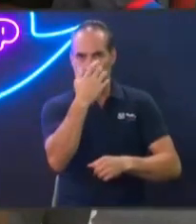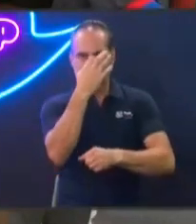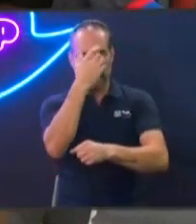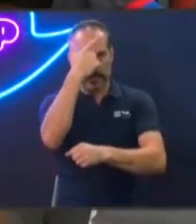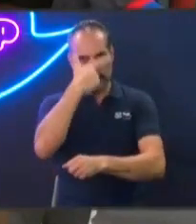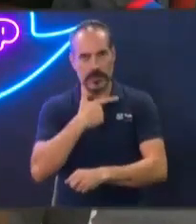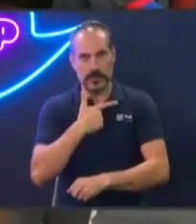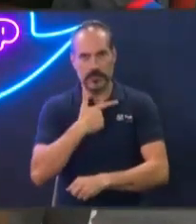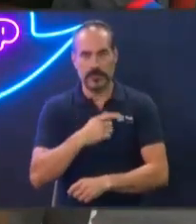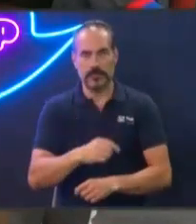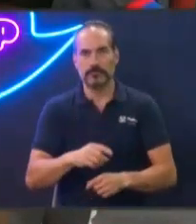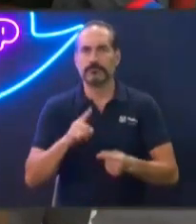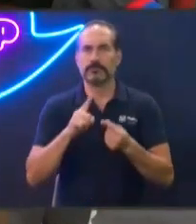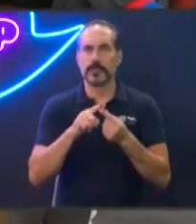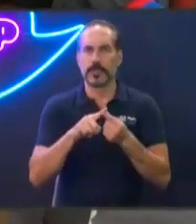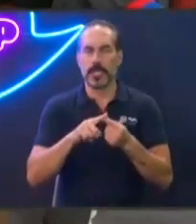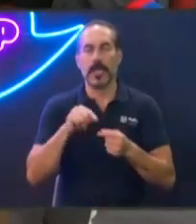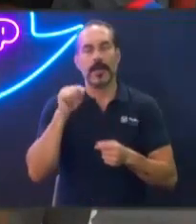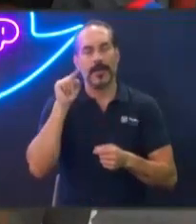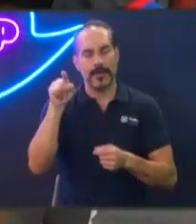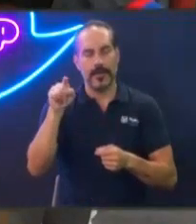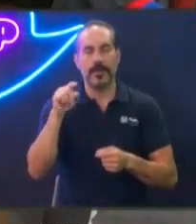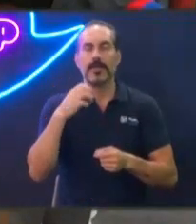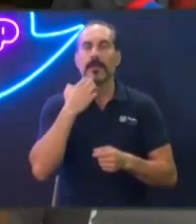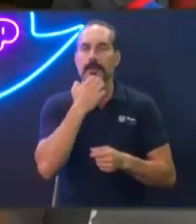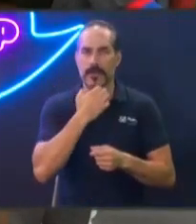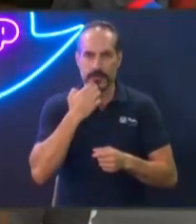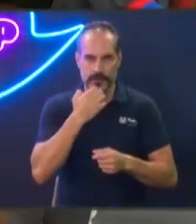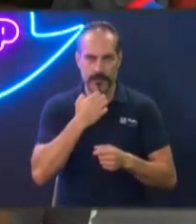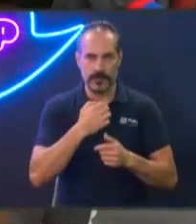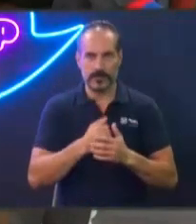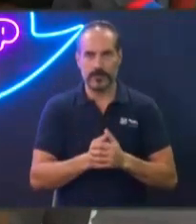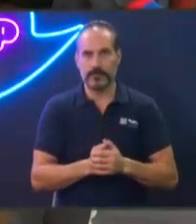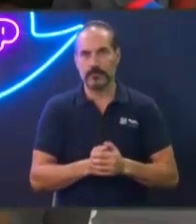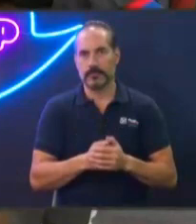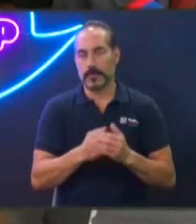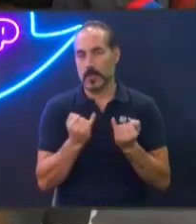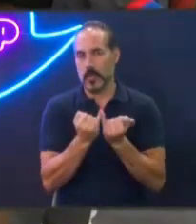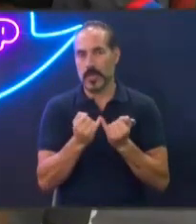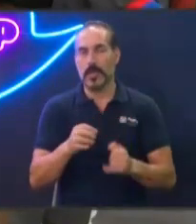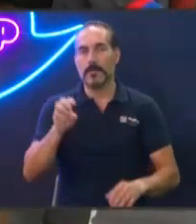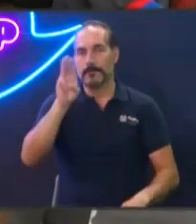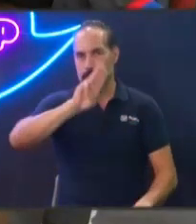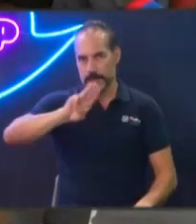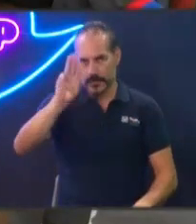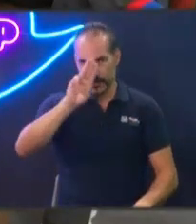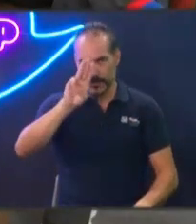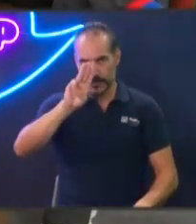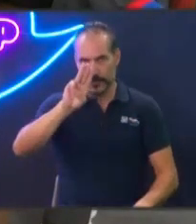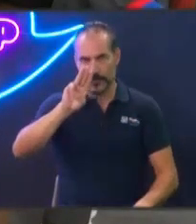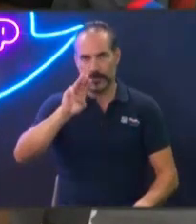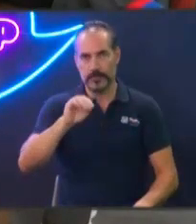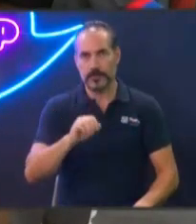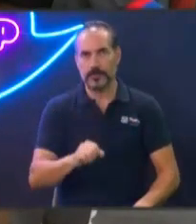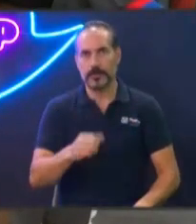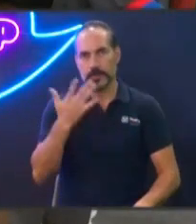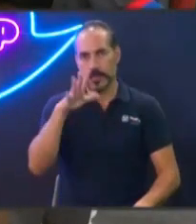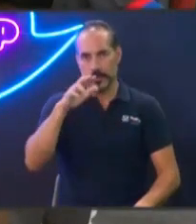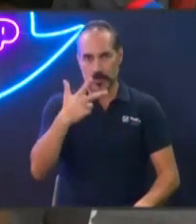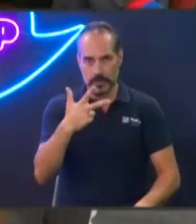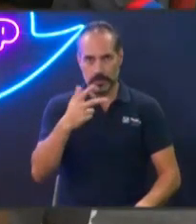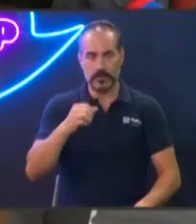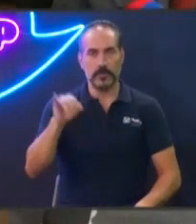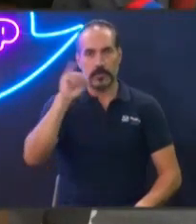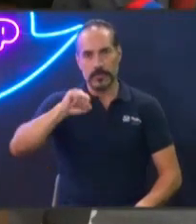la noche en las instalaciones del colegio y Bueno luego los días fuertes son miércoles 18 jueves 20